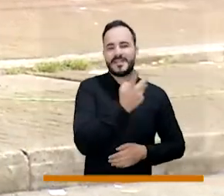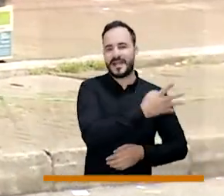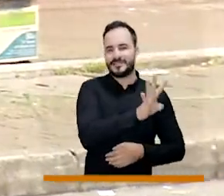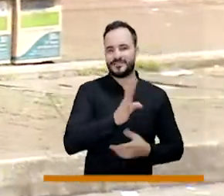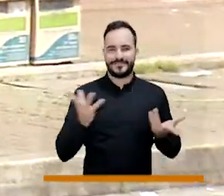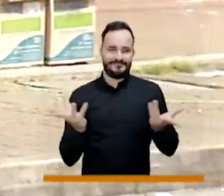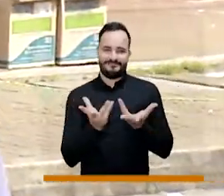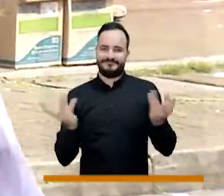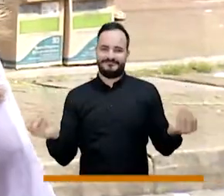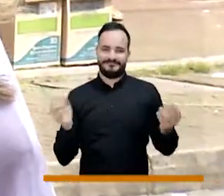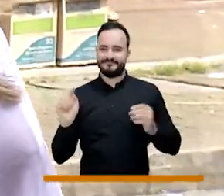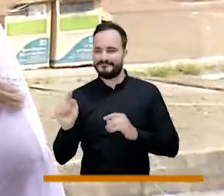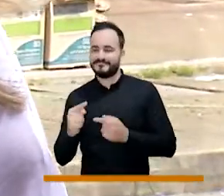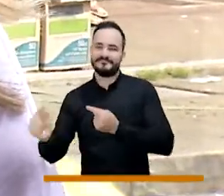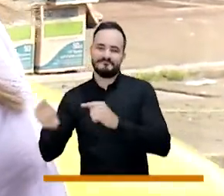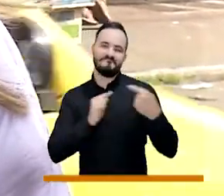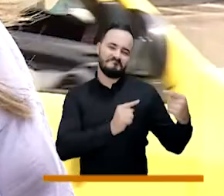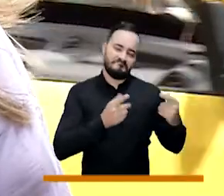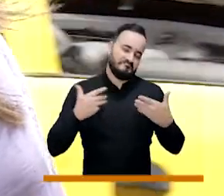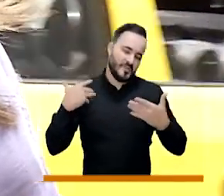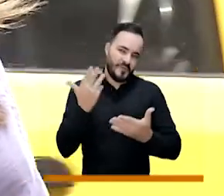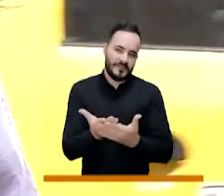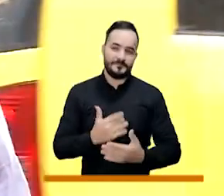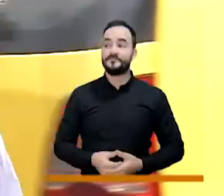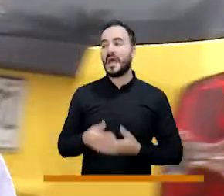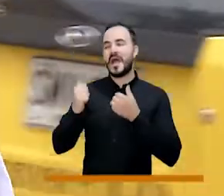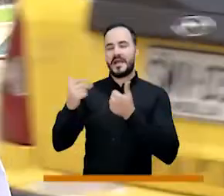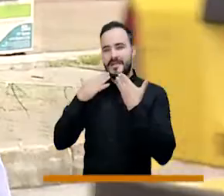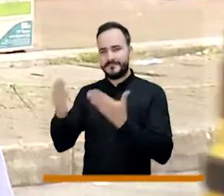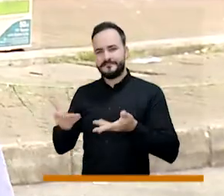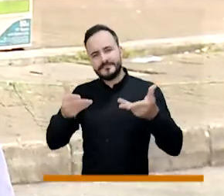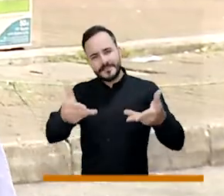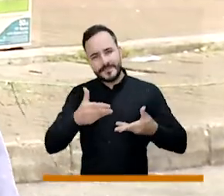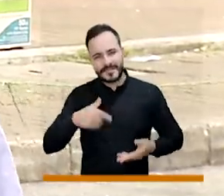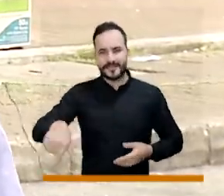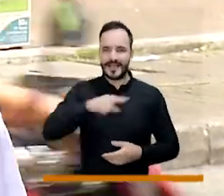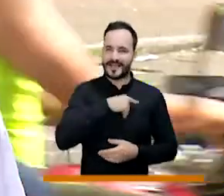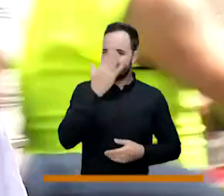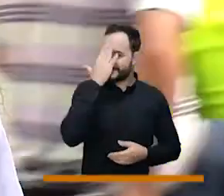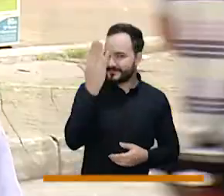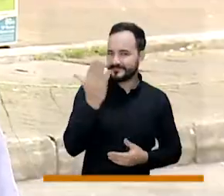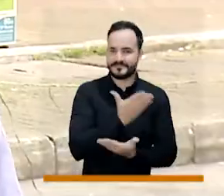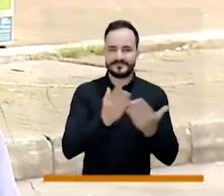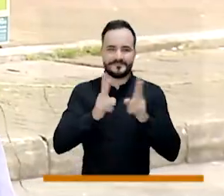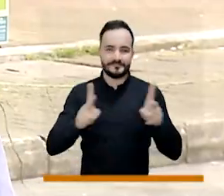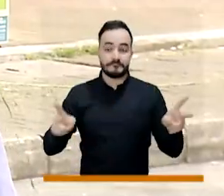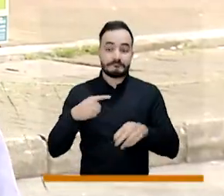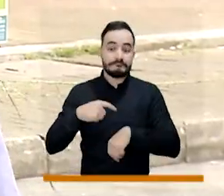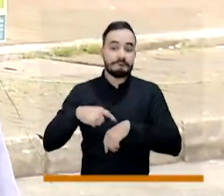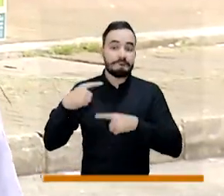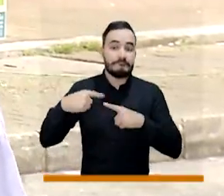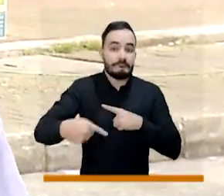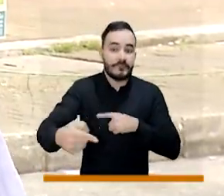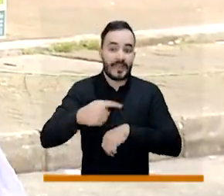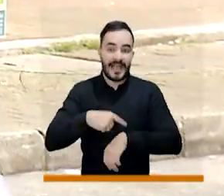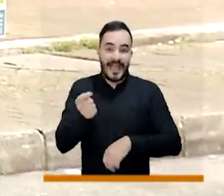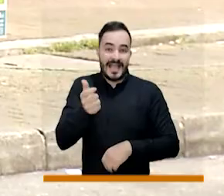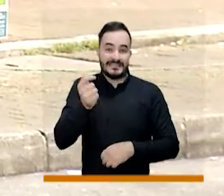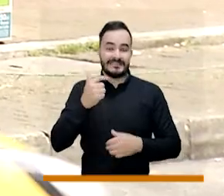esa discusión. Bienvenidos una vez más a De Frente. Hoy estamos a pocos días de las